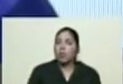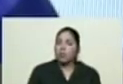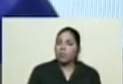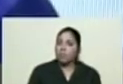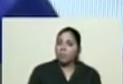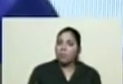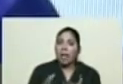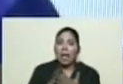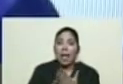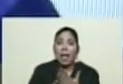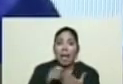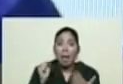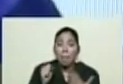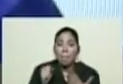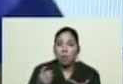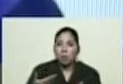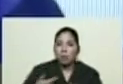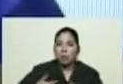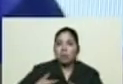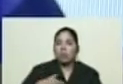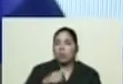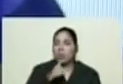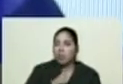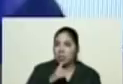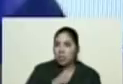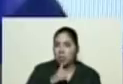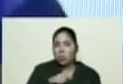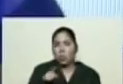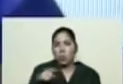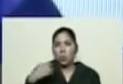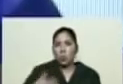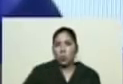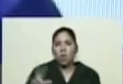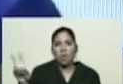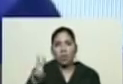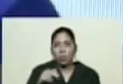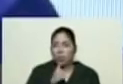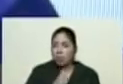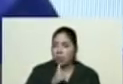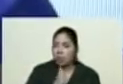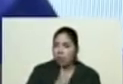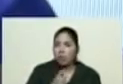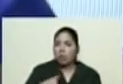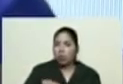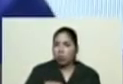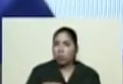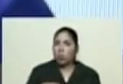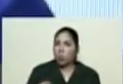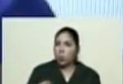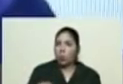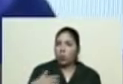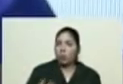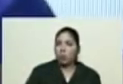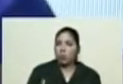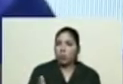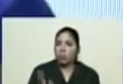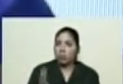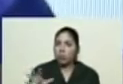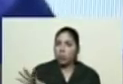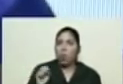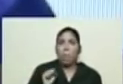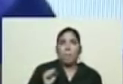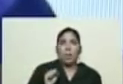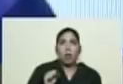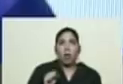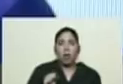de resistencia heroica. Aquí el gobierno venezolano, el